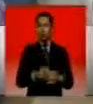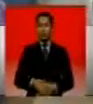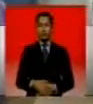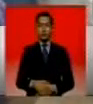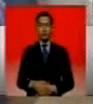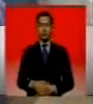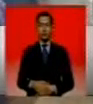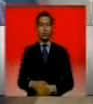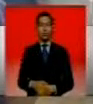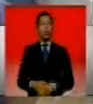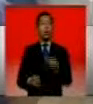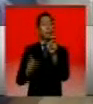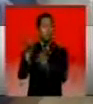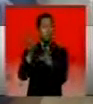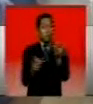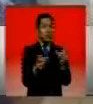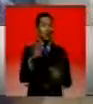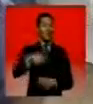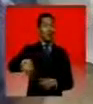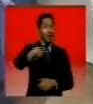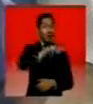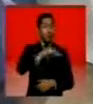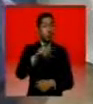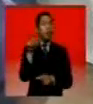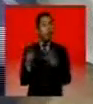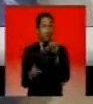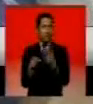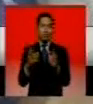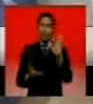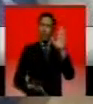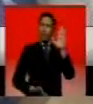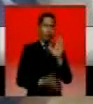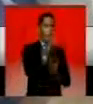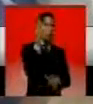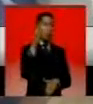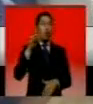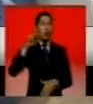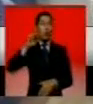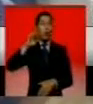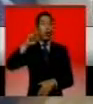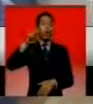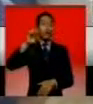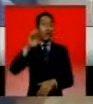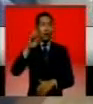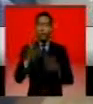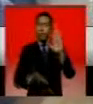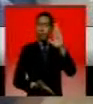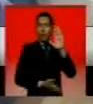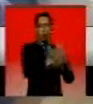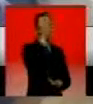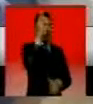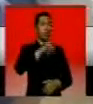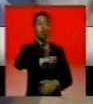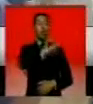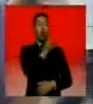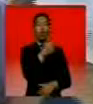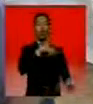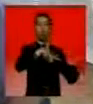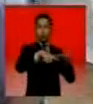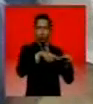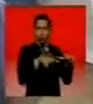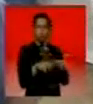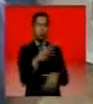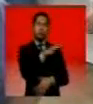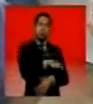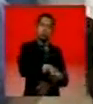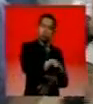Social. Todas estas personas, digamos, son personas que salieron de la isla de Muisne, y se están ubicando